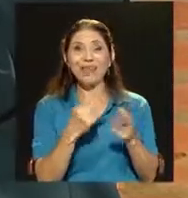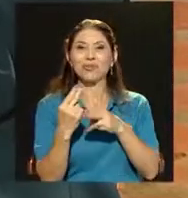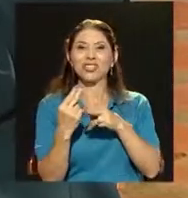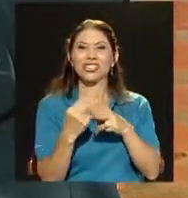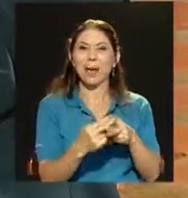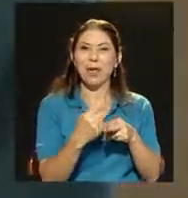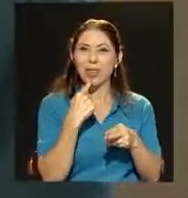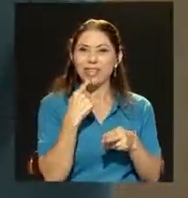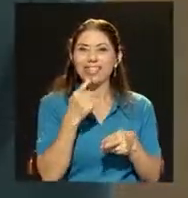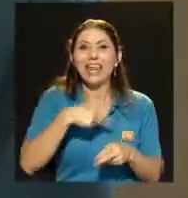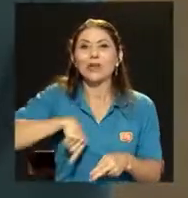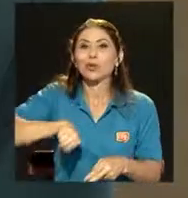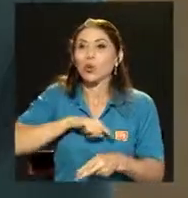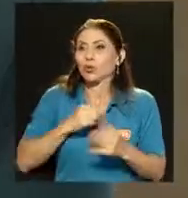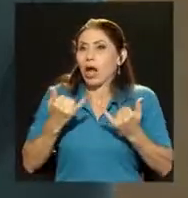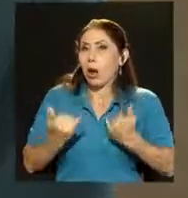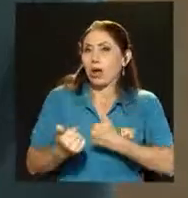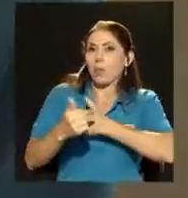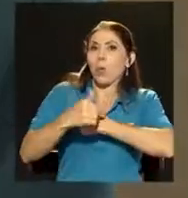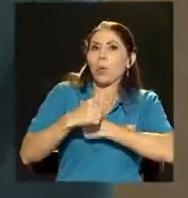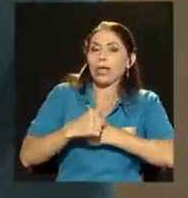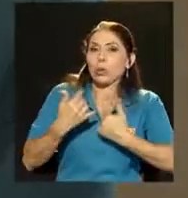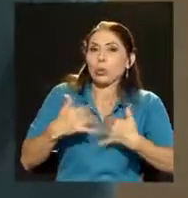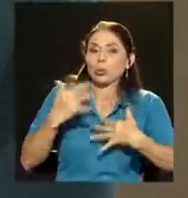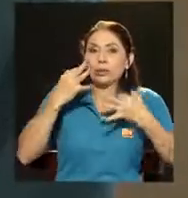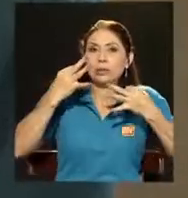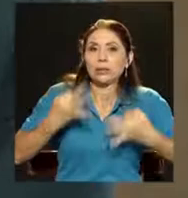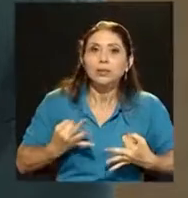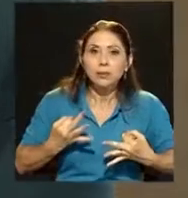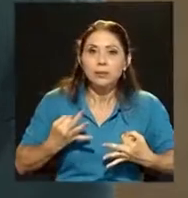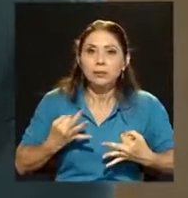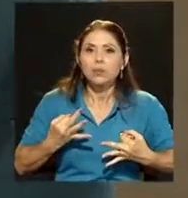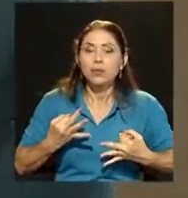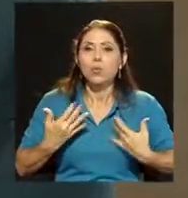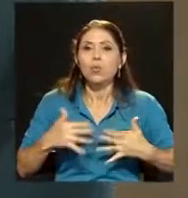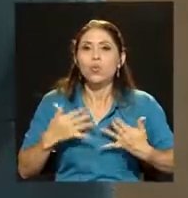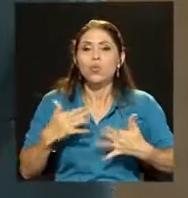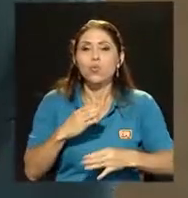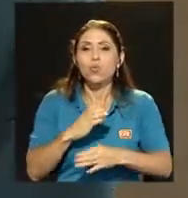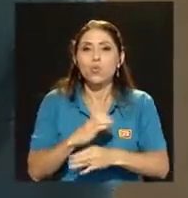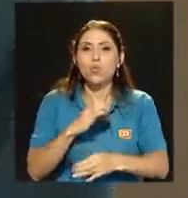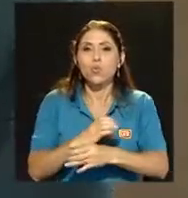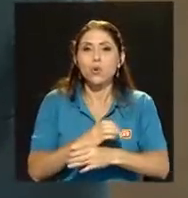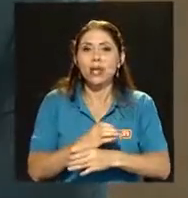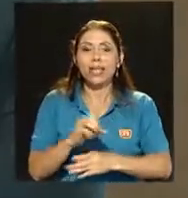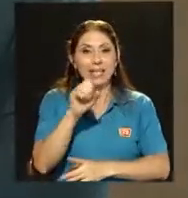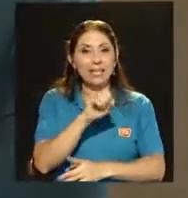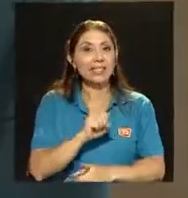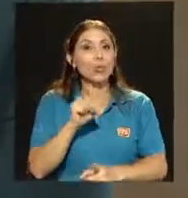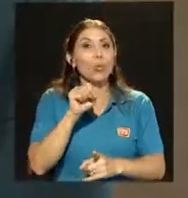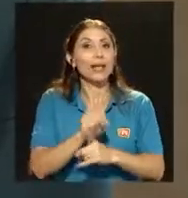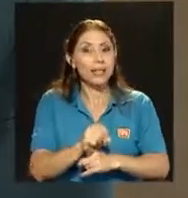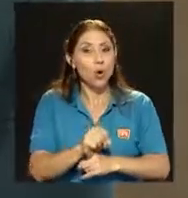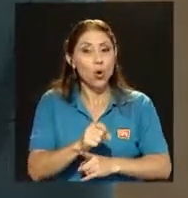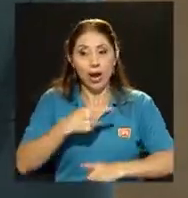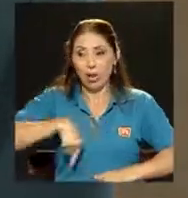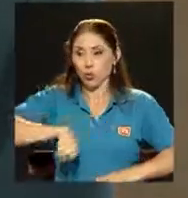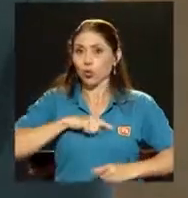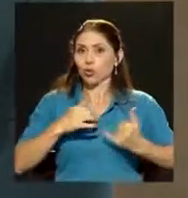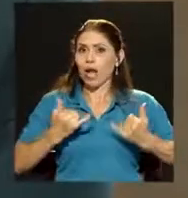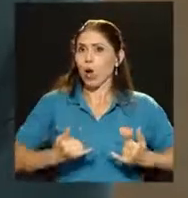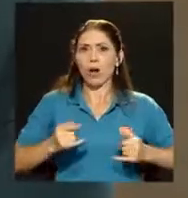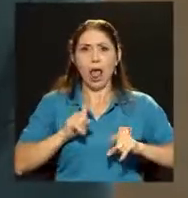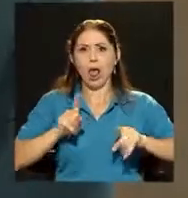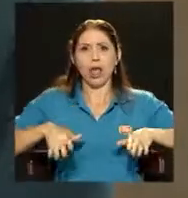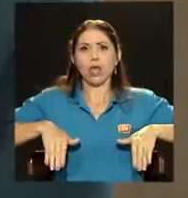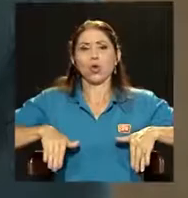inflexión, ¿verdad? La situación, si bien es cierto, no estamos viviendo una crisis, pues estaríamos